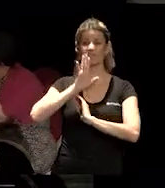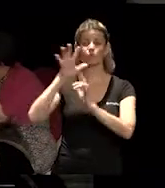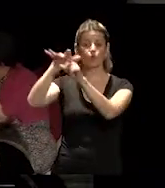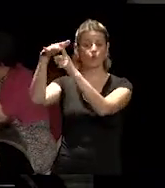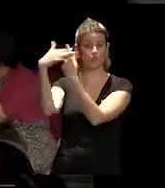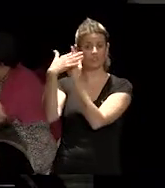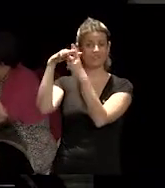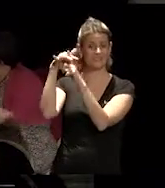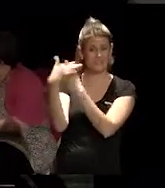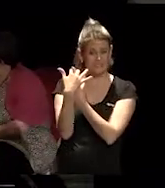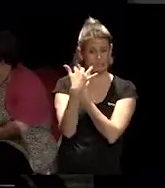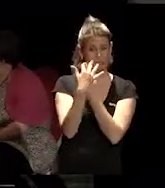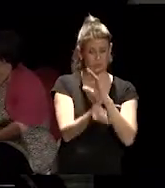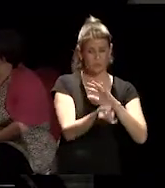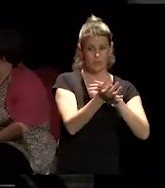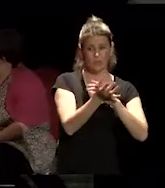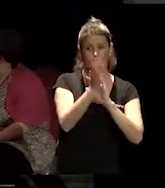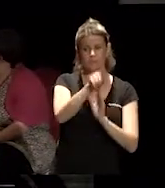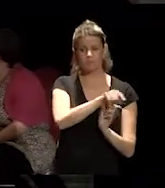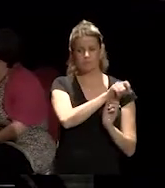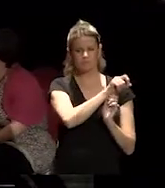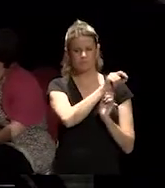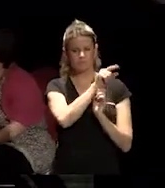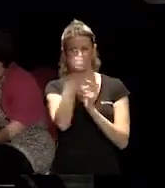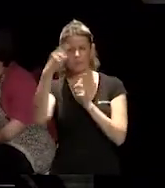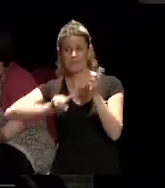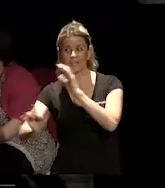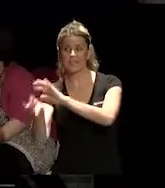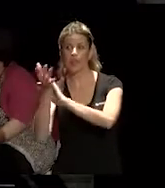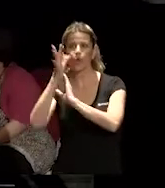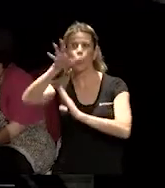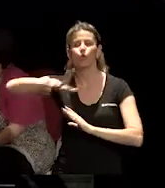contexto, hemos creado un lugar imaginario que solo existe en nuestras canciones,